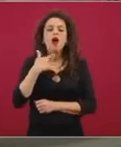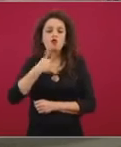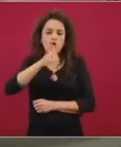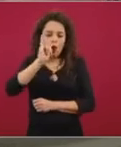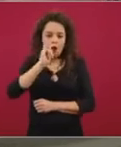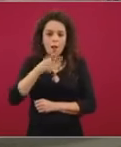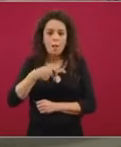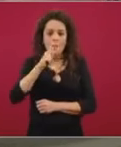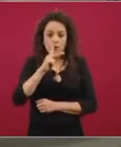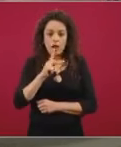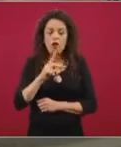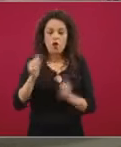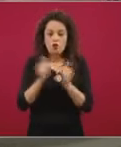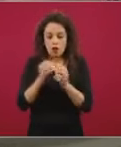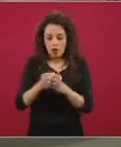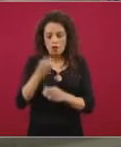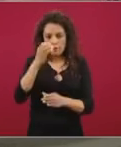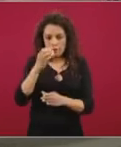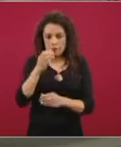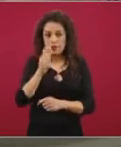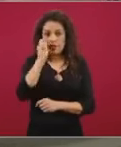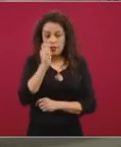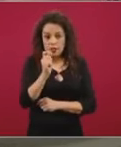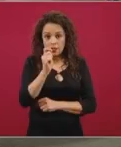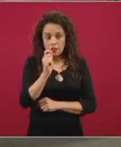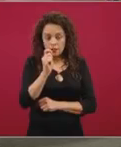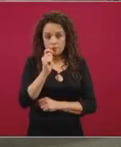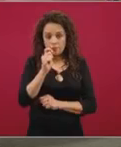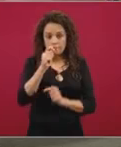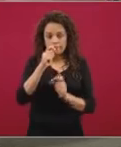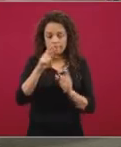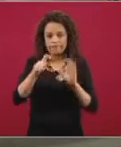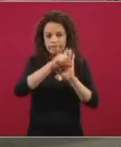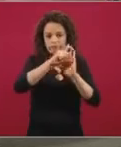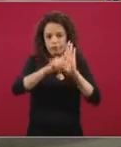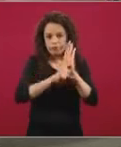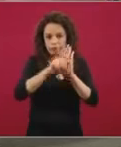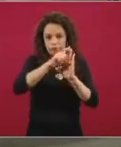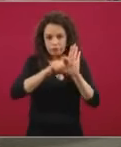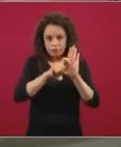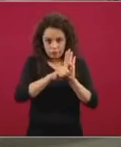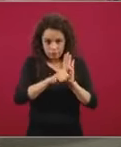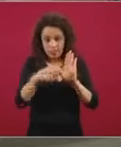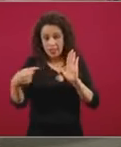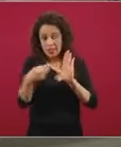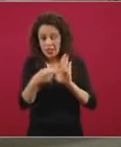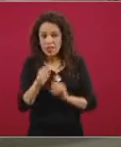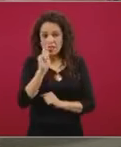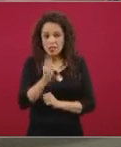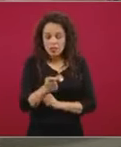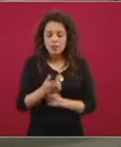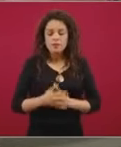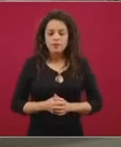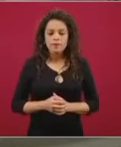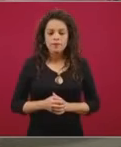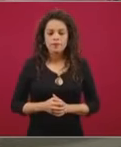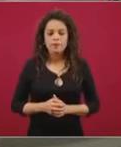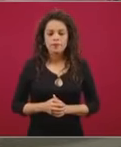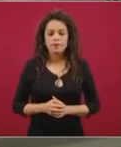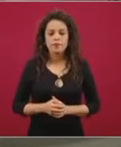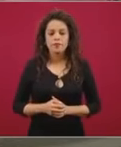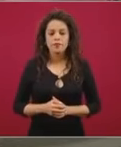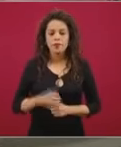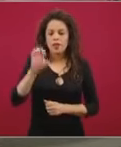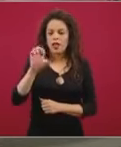Los etiquetados frontales de advertencia son, como hemos comentado varias veces, un conjunto de